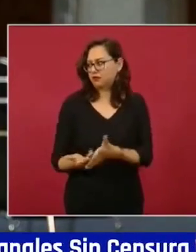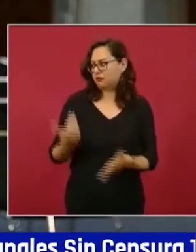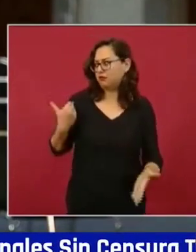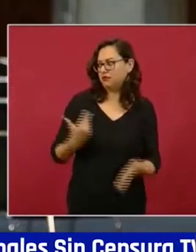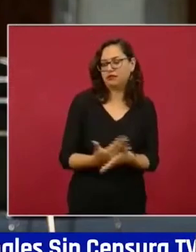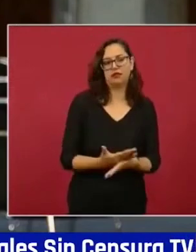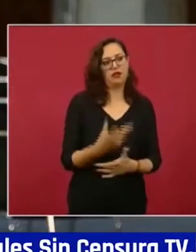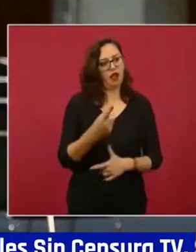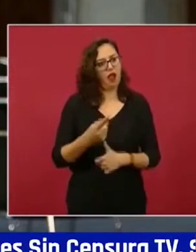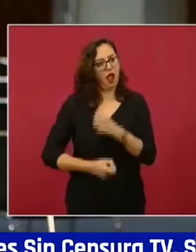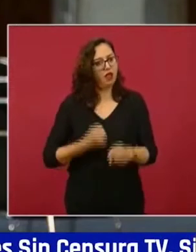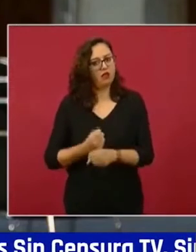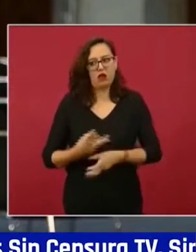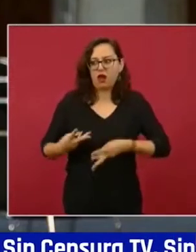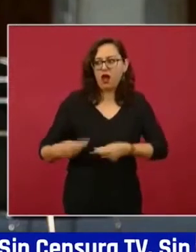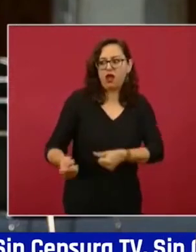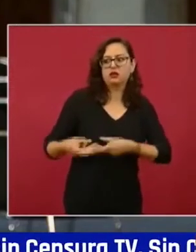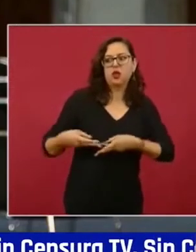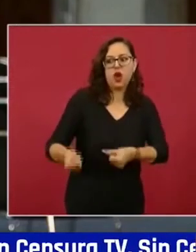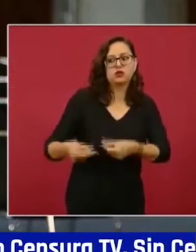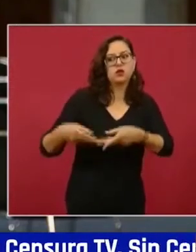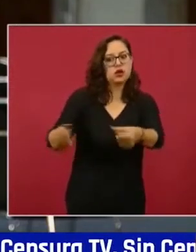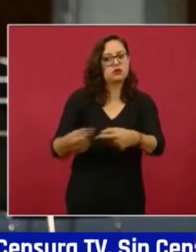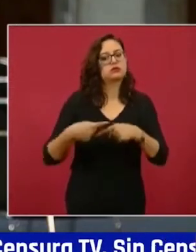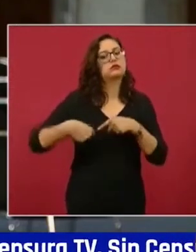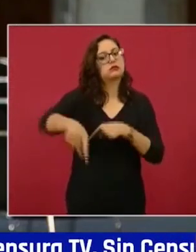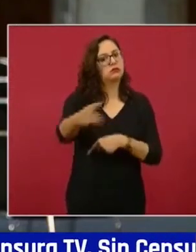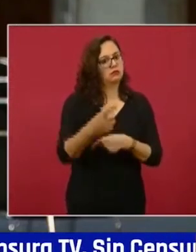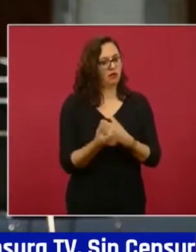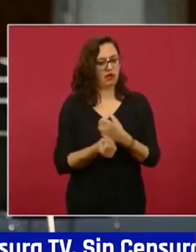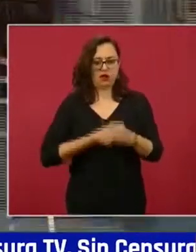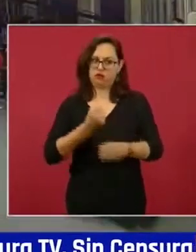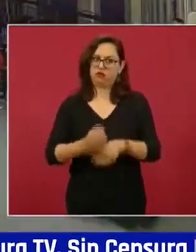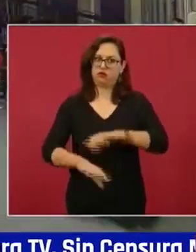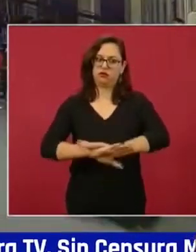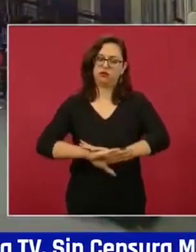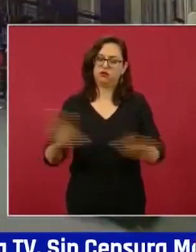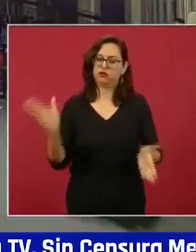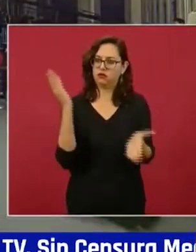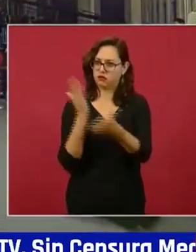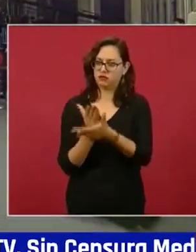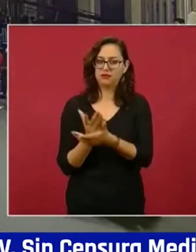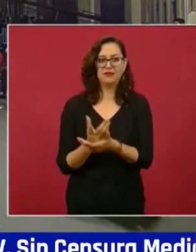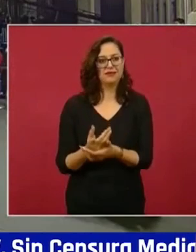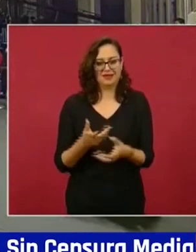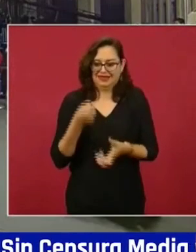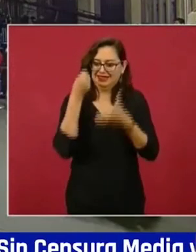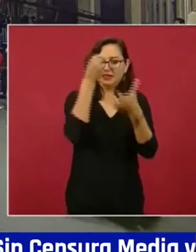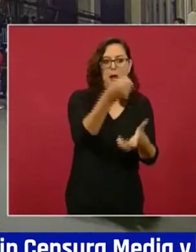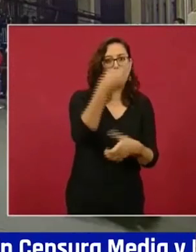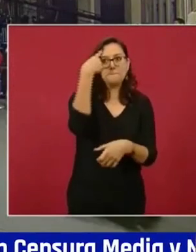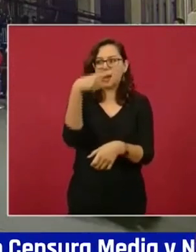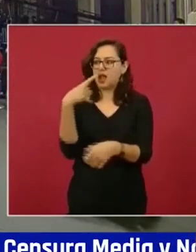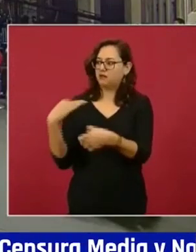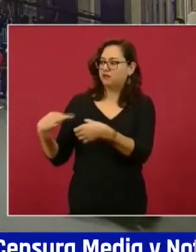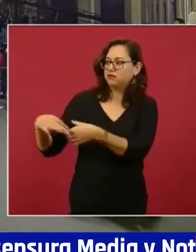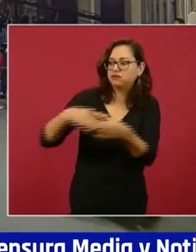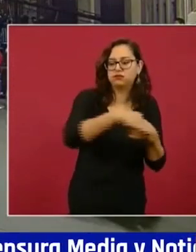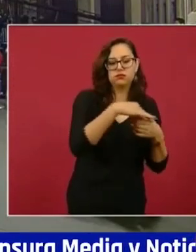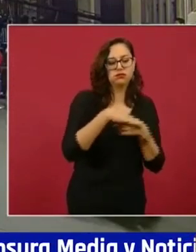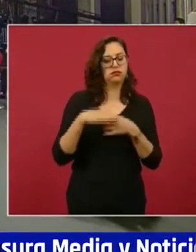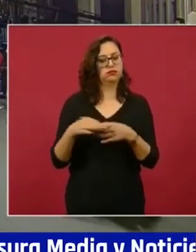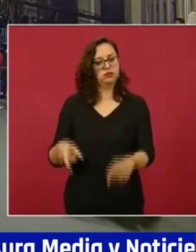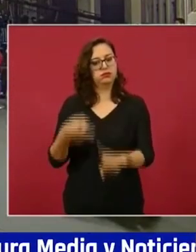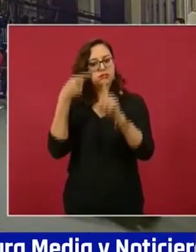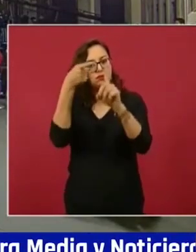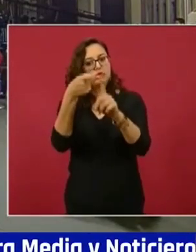año y que por supuesto se garantice este ejercicio democrático de la revocación de mandato, sobre todo